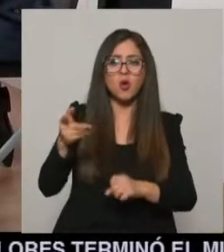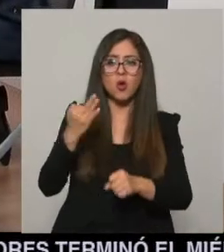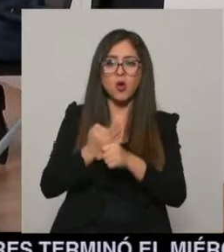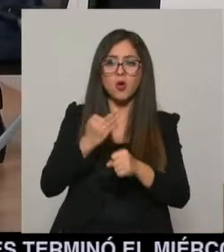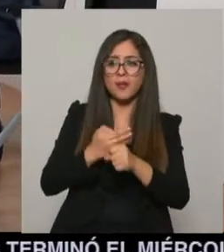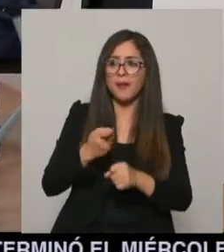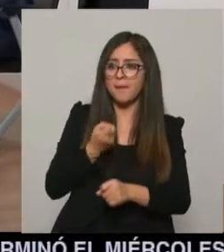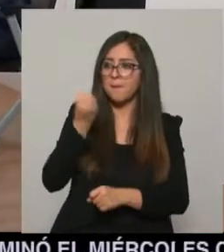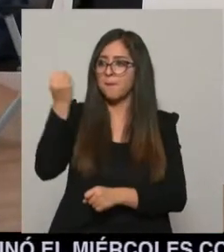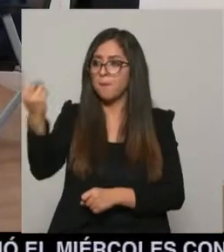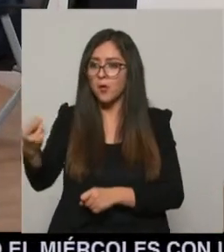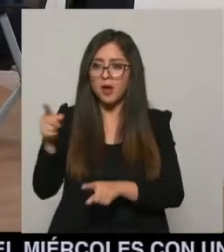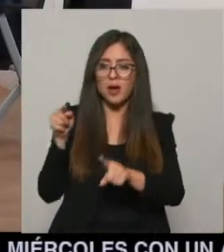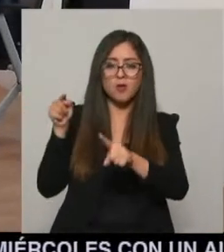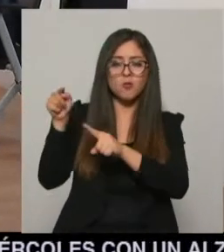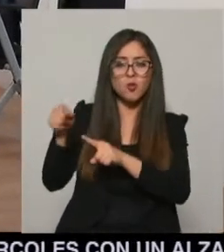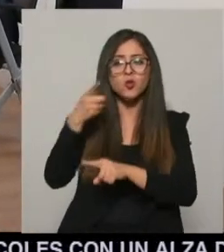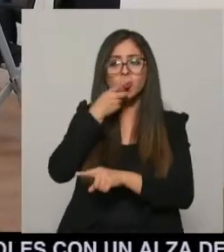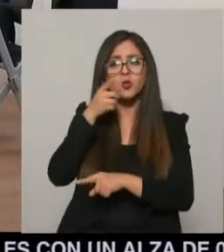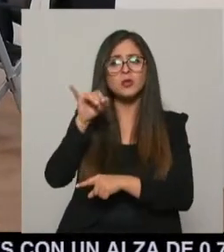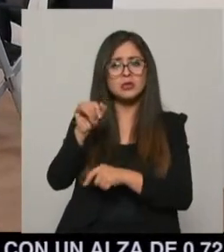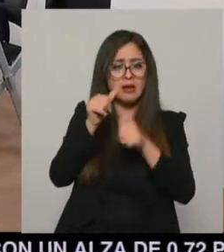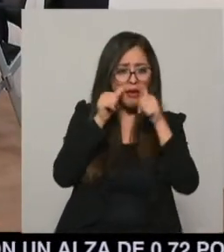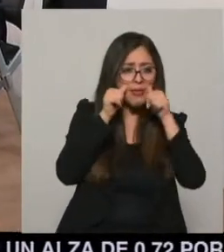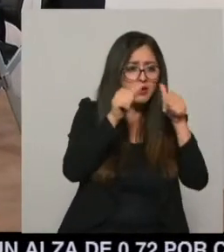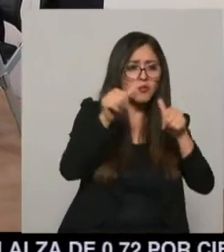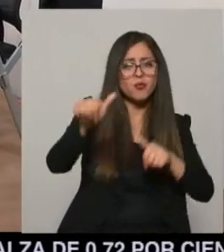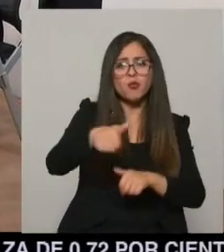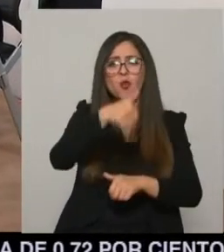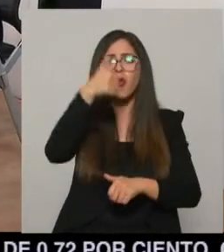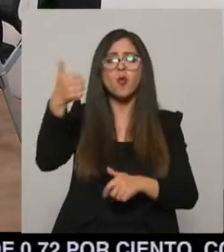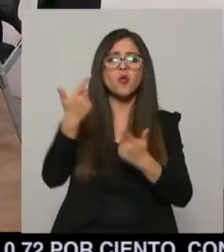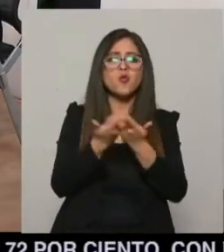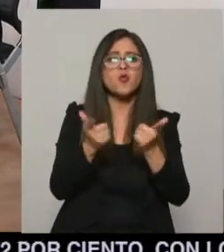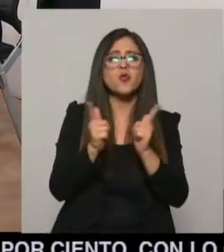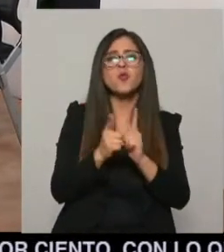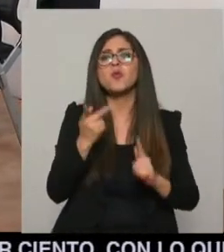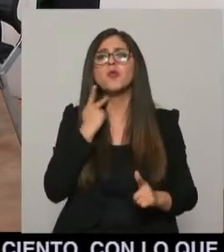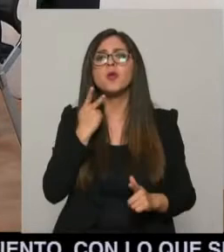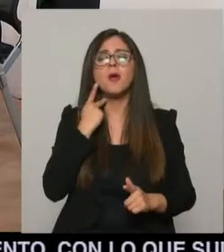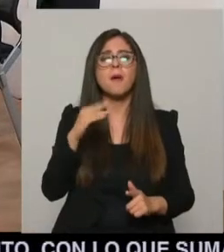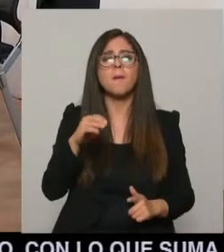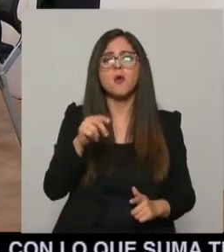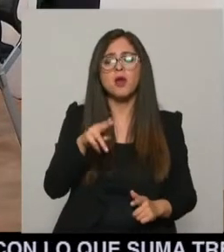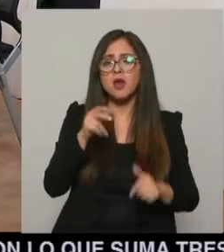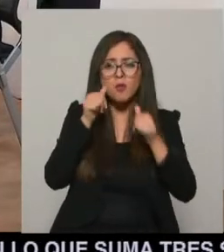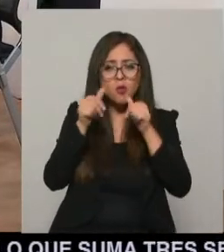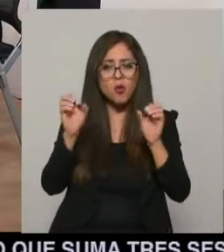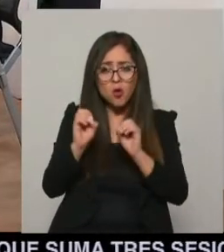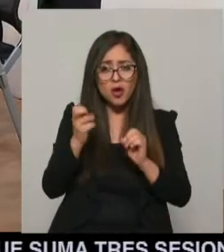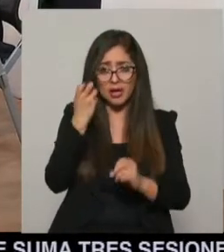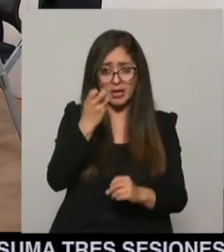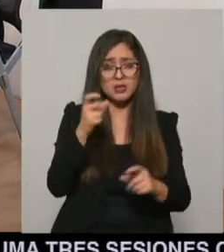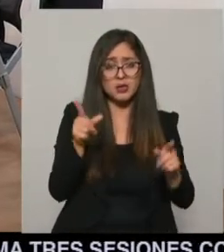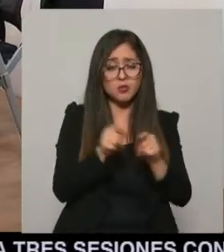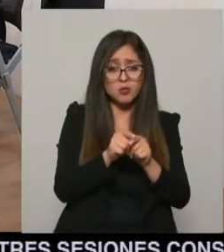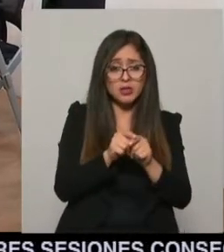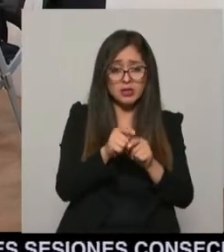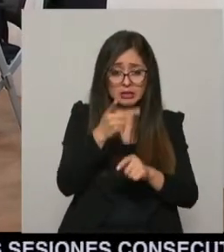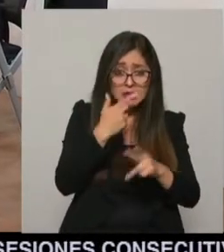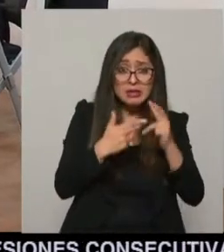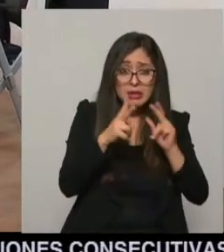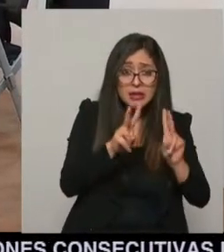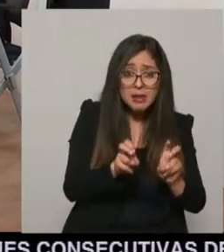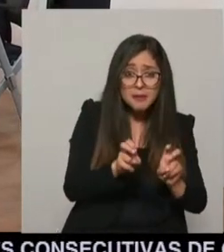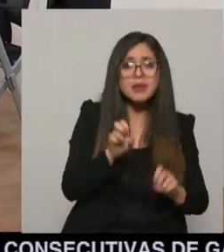lanzando el balón, están diciendo que tú sí escuchas, a diferencia de otros compañeros de la bancada diputado. ¿Te parece si regresamos con eso? Con todo gusto, ¿Sí? Por supuesto